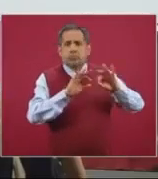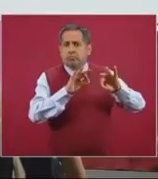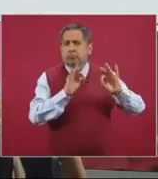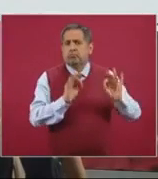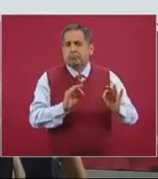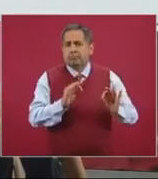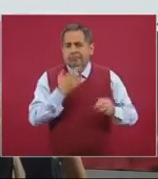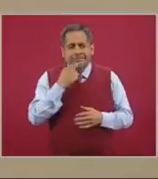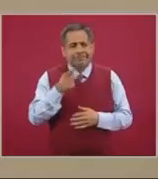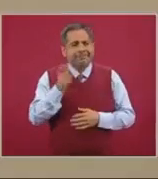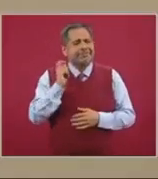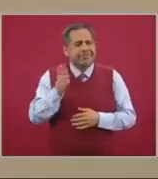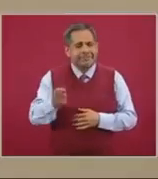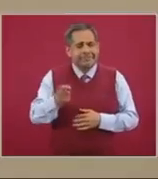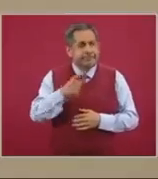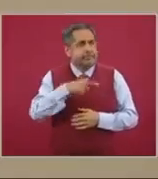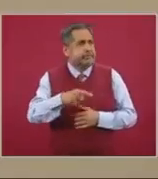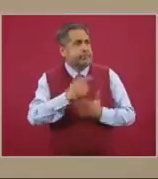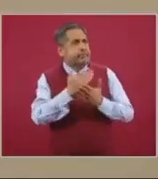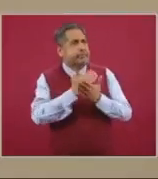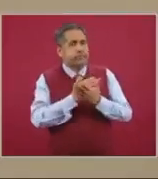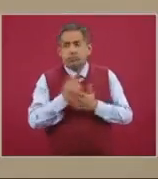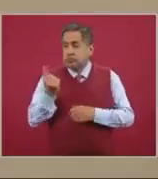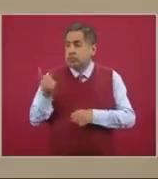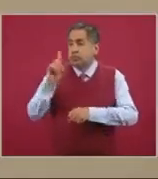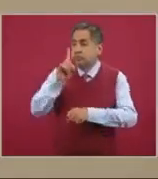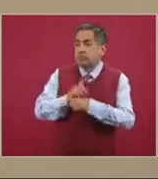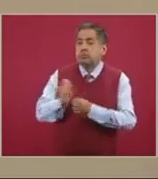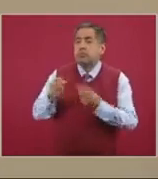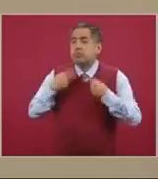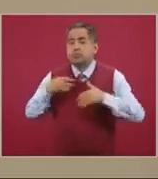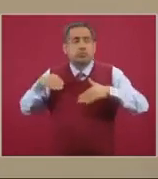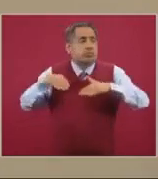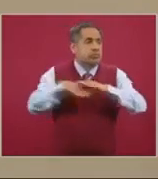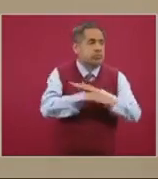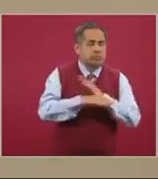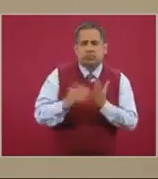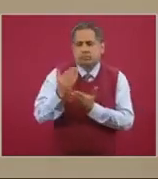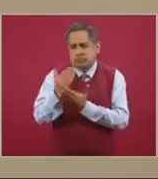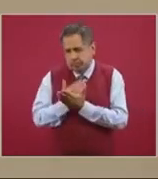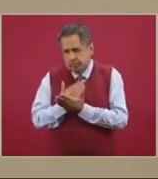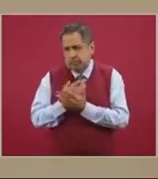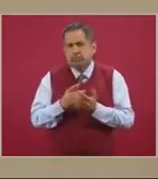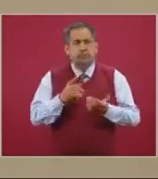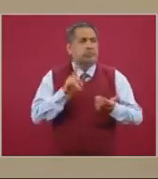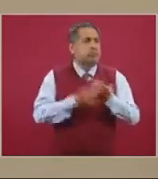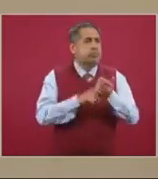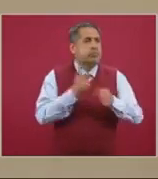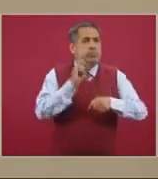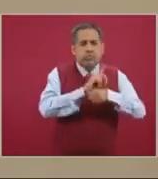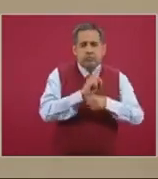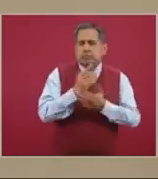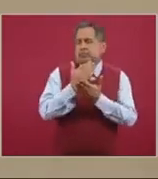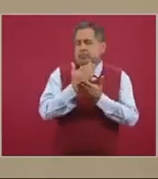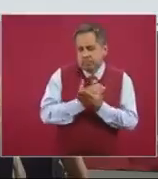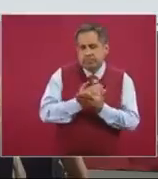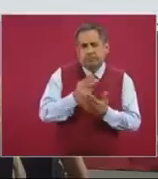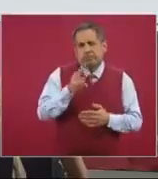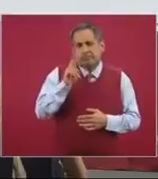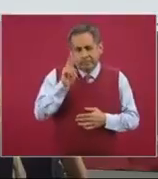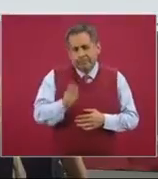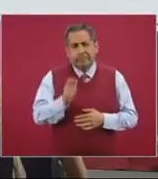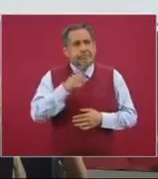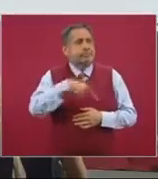tener menos casos por día, por lo tanto, menos personas por día, por lo tanto, una